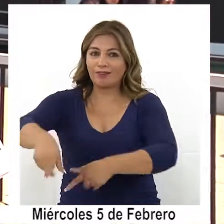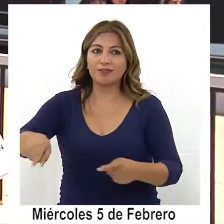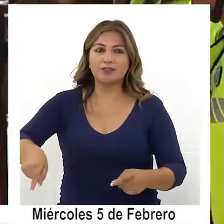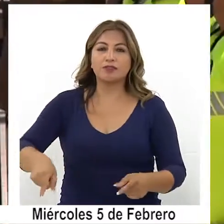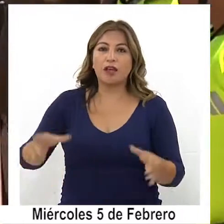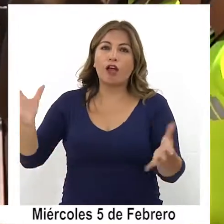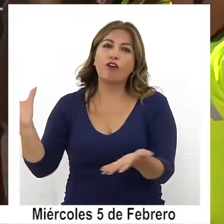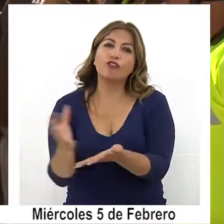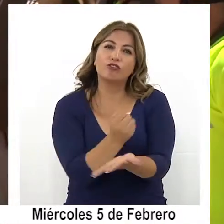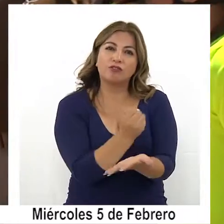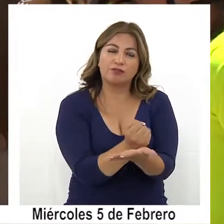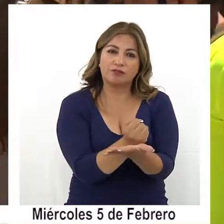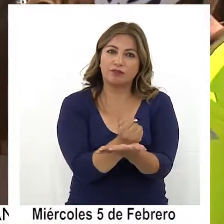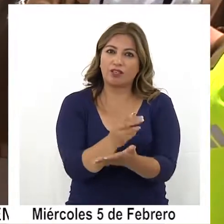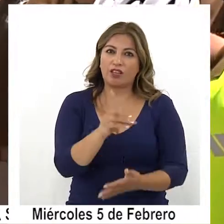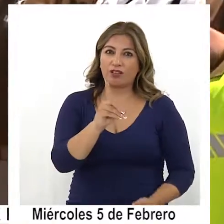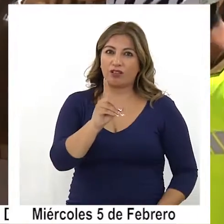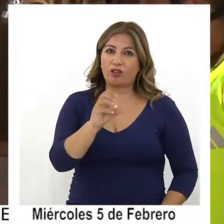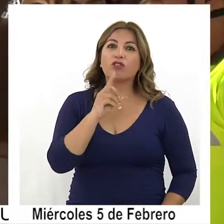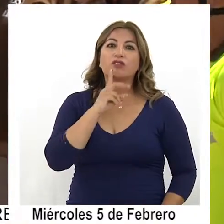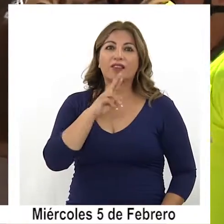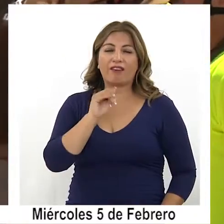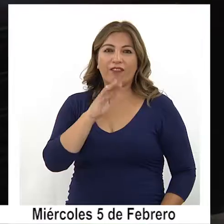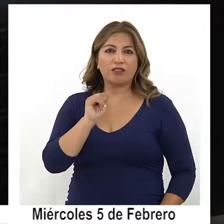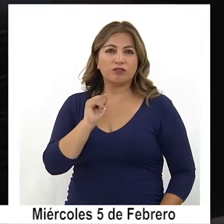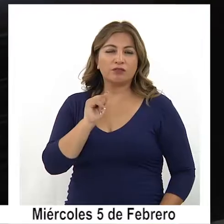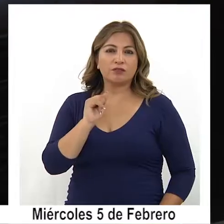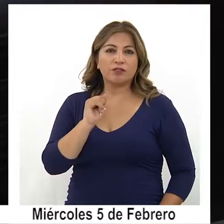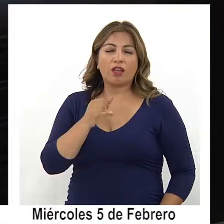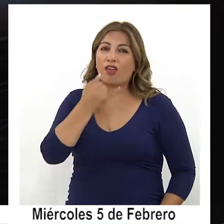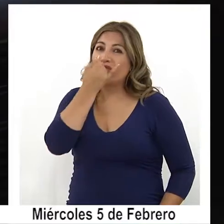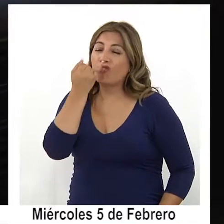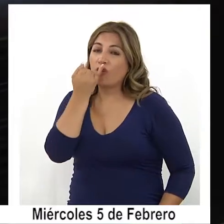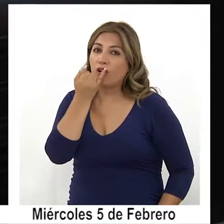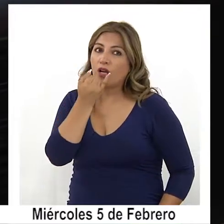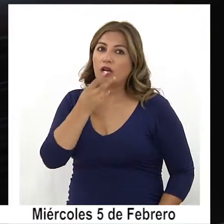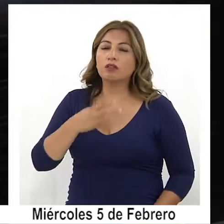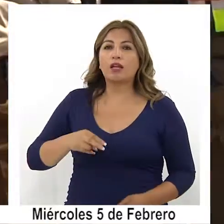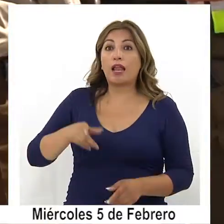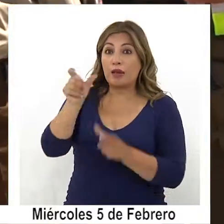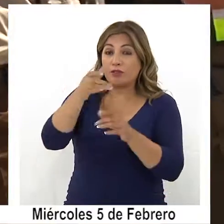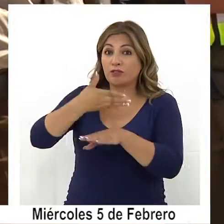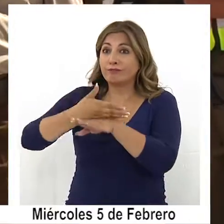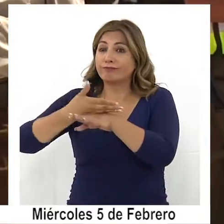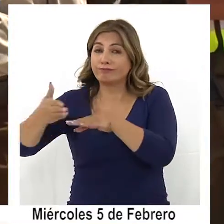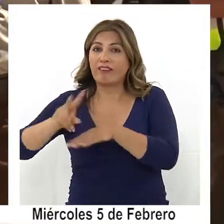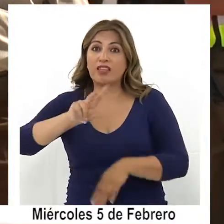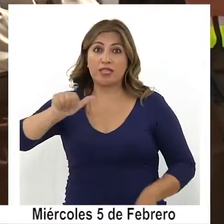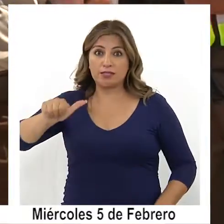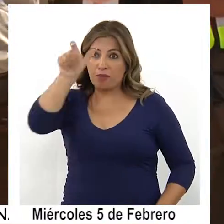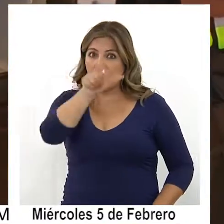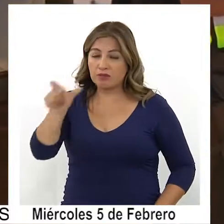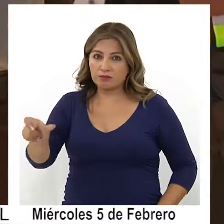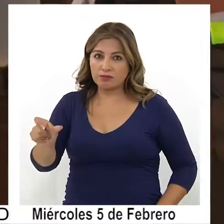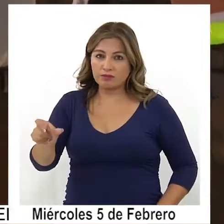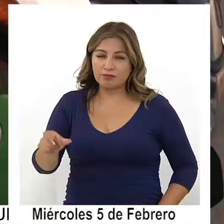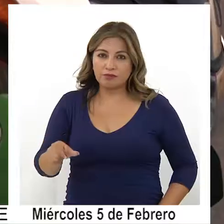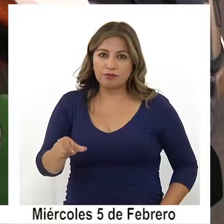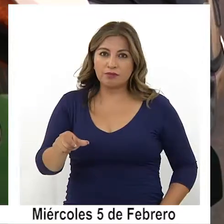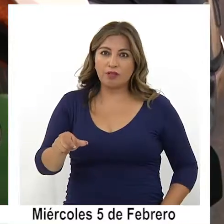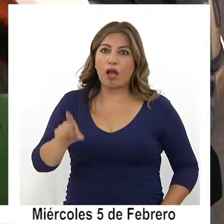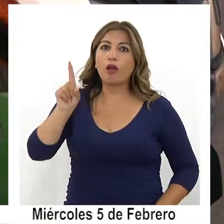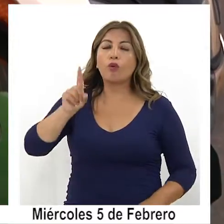de comiso contrabando, en materia de drogas, que nos ha permitido sacar de circulación a 26 personas